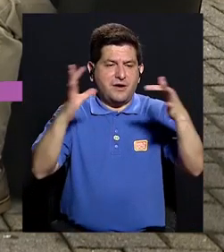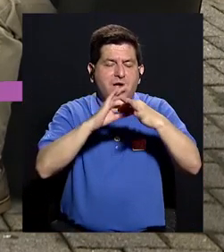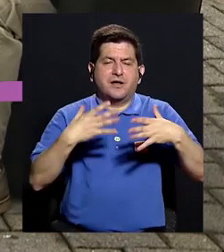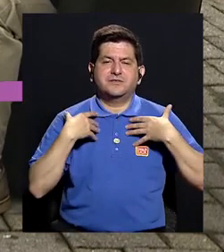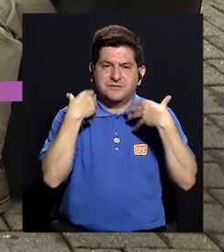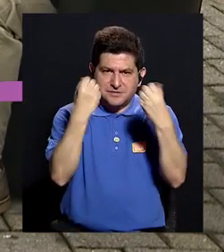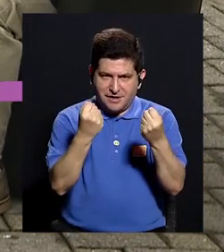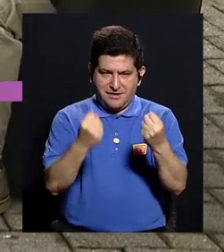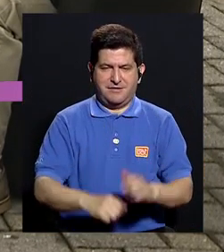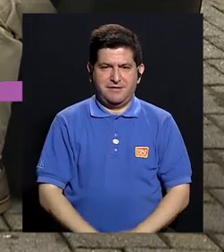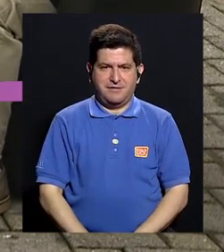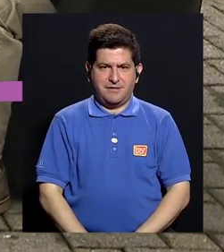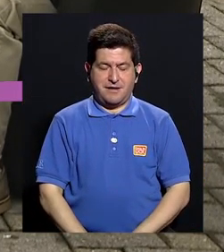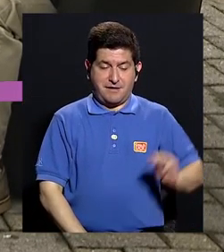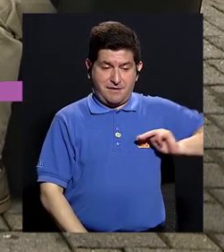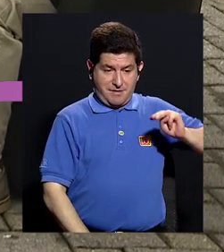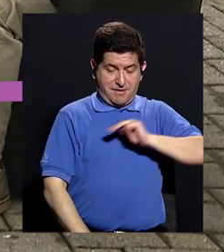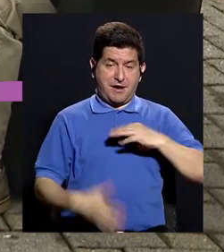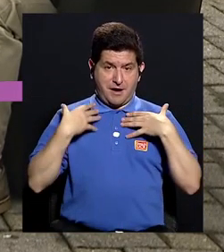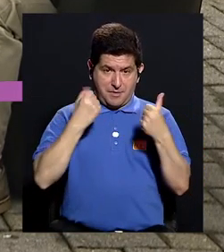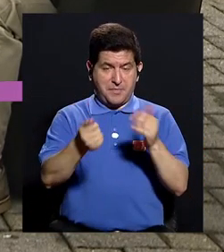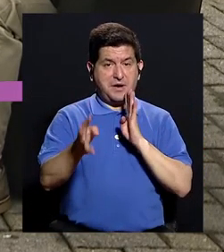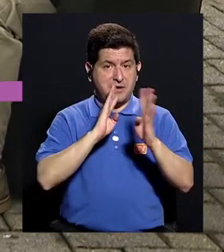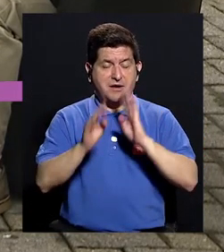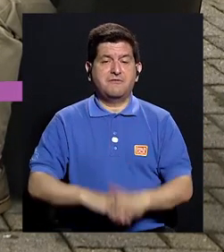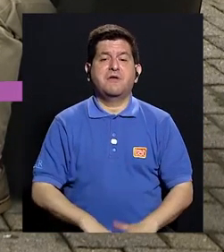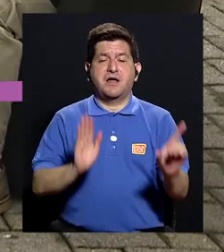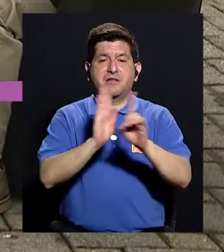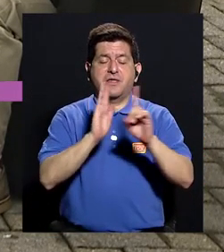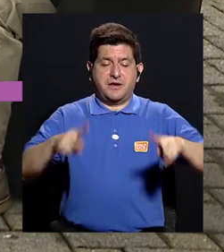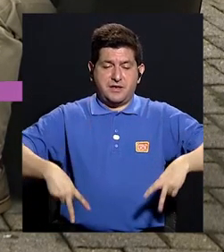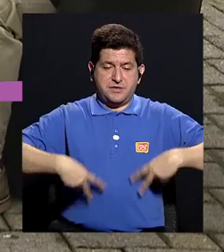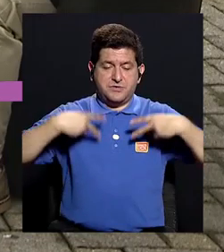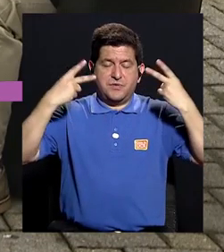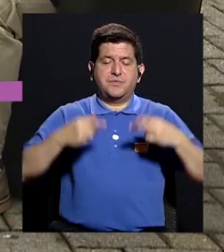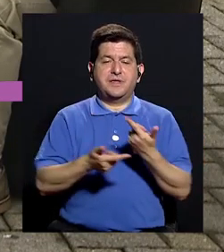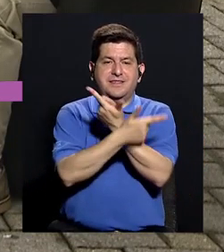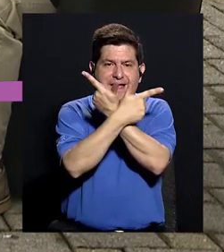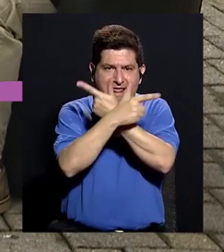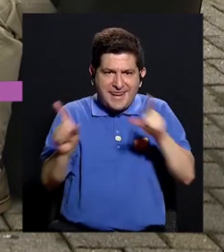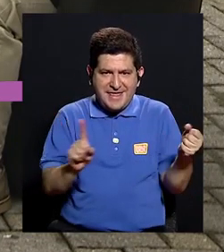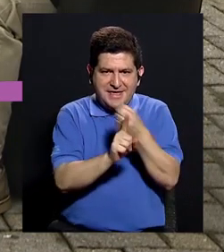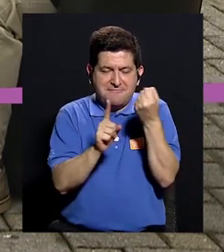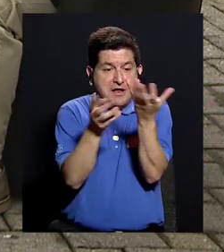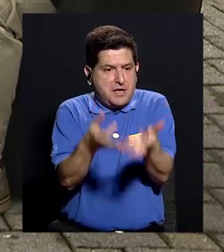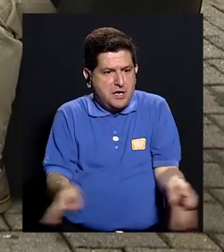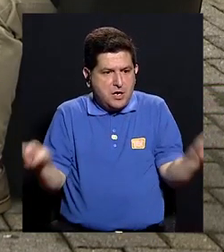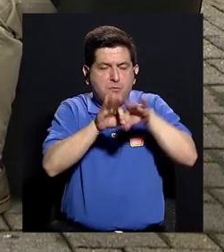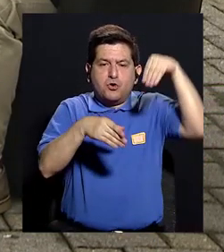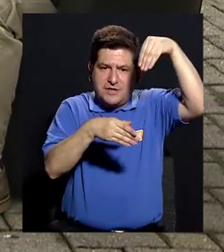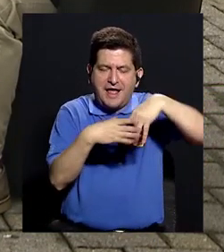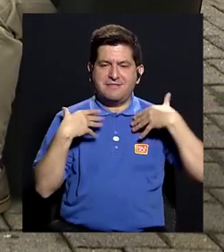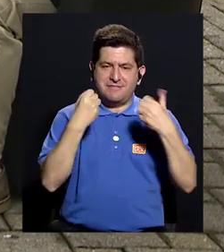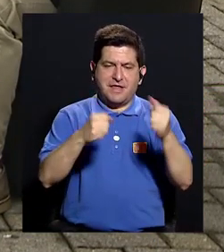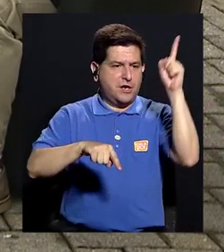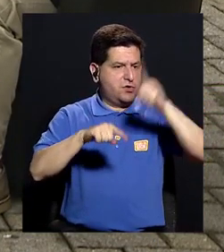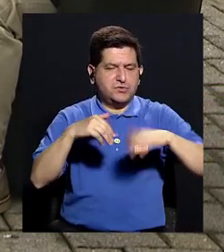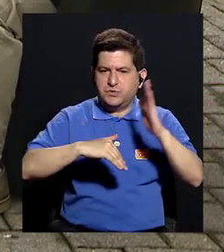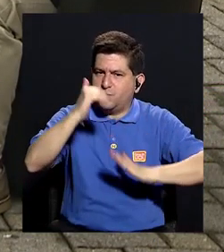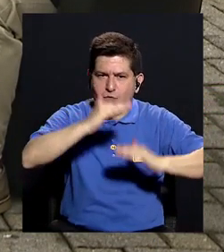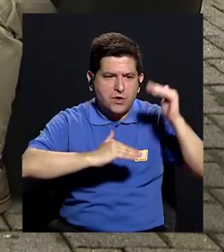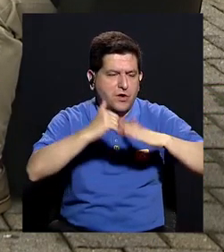vínculos saludables. Por eso, desde el Ministerio de Salud, hablamos de que el derecho a vivir libre de violencia es un derecho fundamental en salud. No es